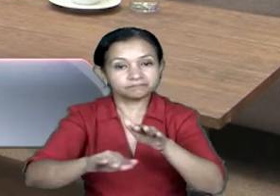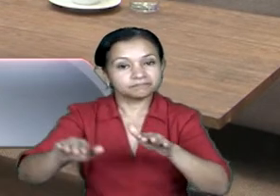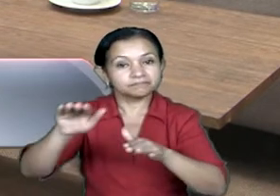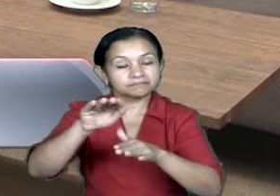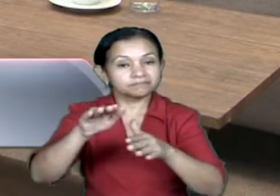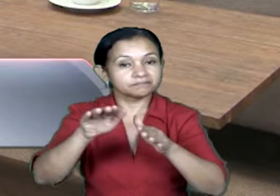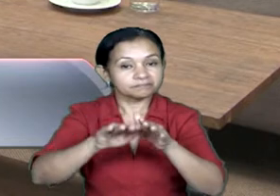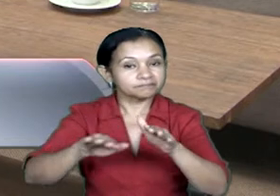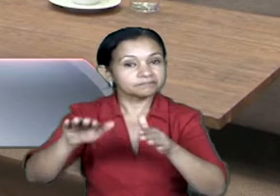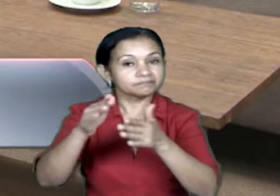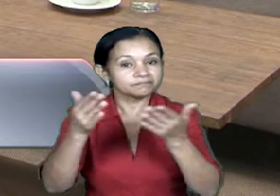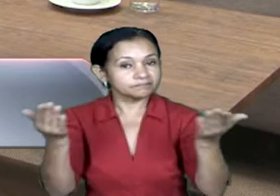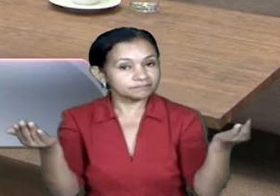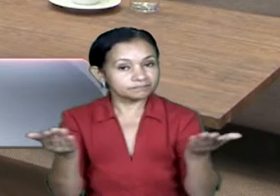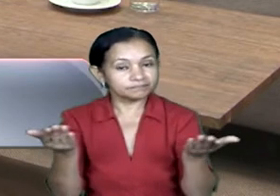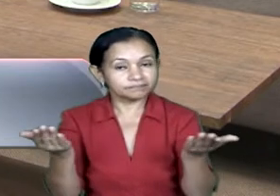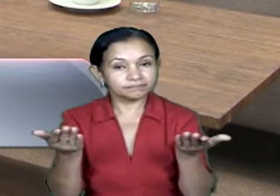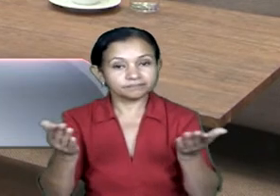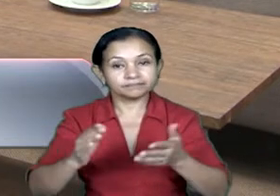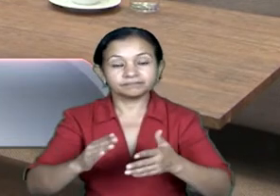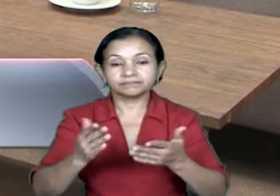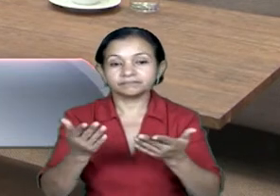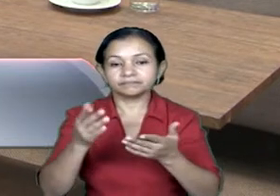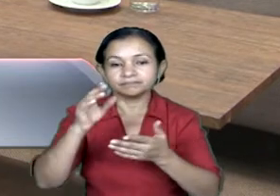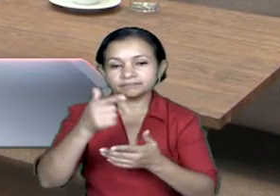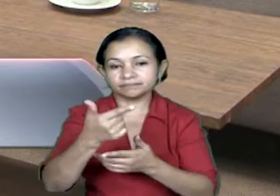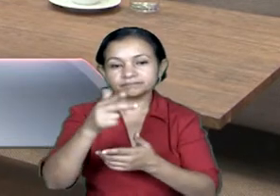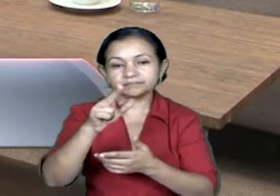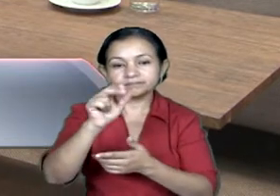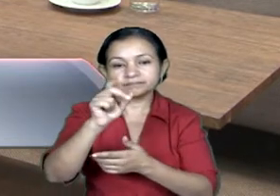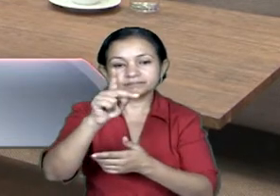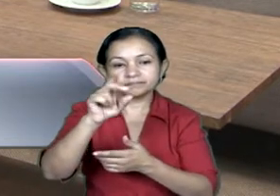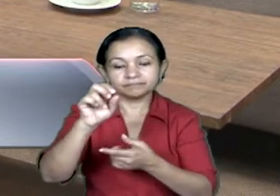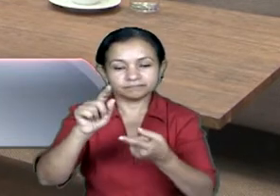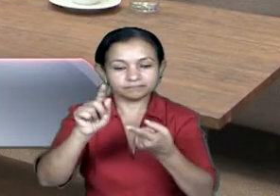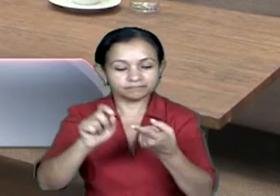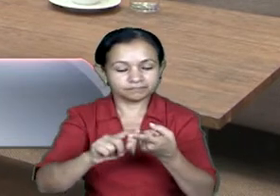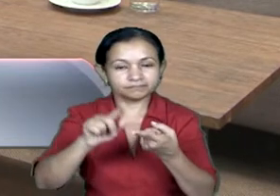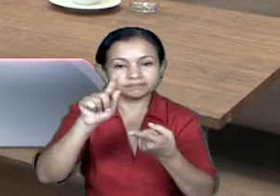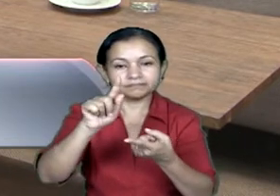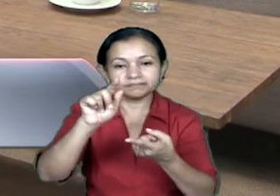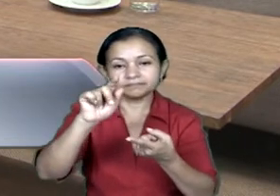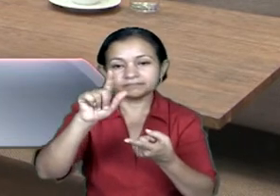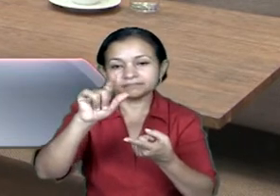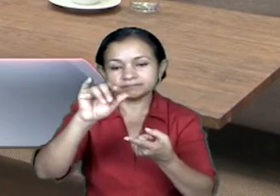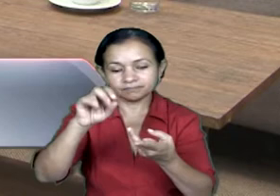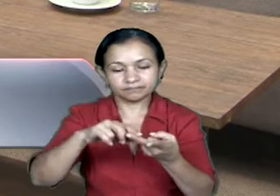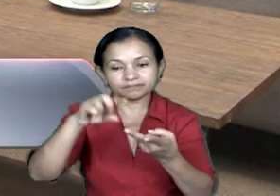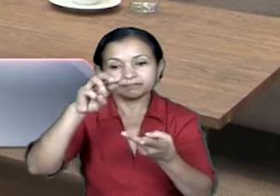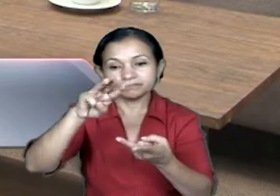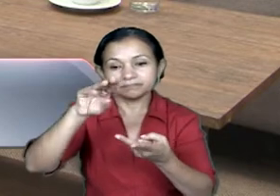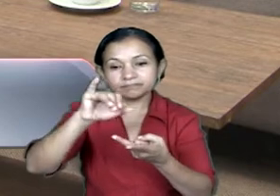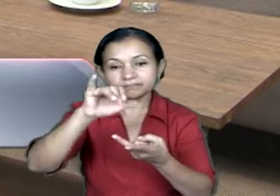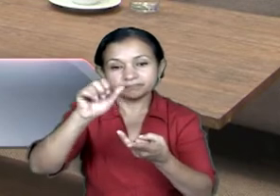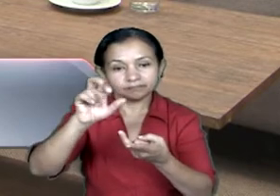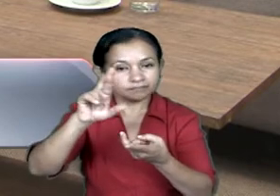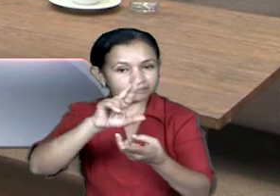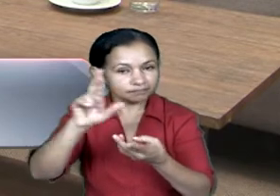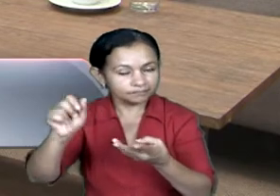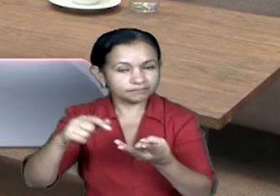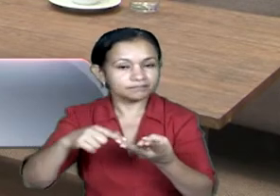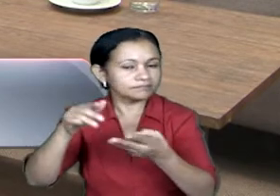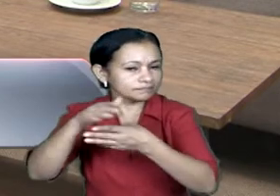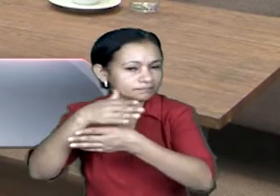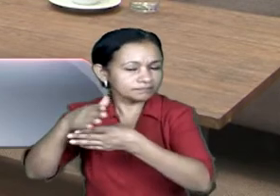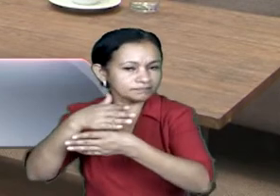peces como guapote, tilapia, mojarra, etc. ¿No? Y también entiendo que van a hacerlo